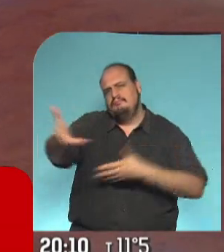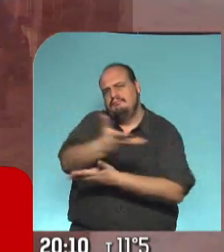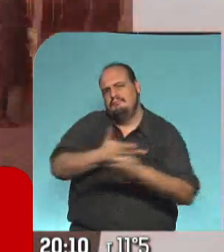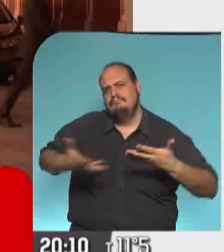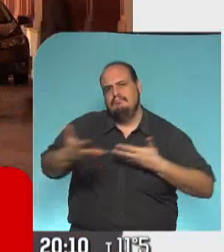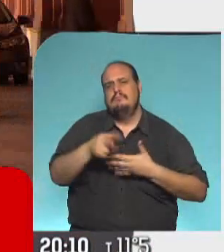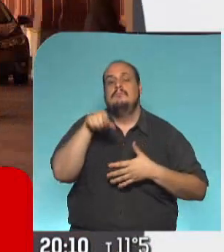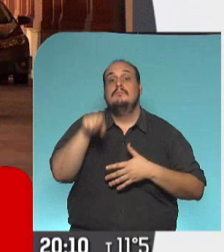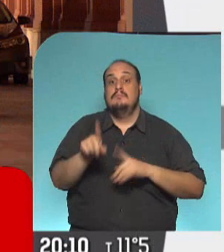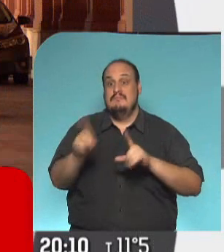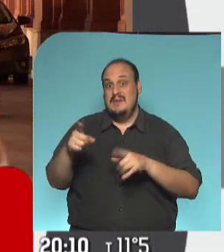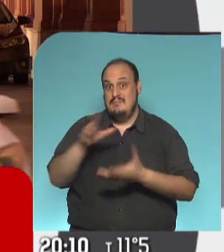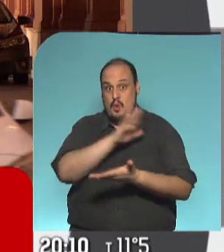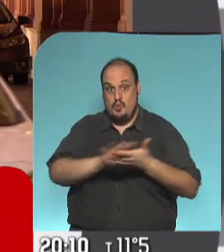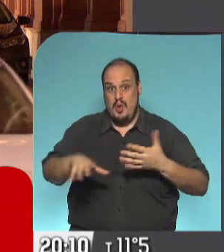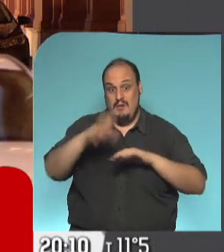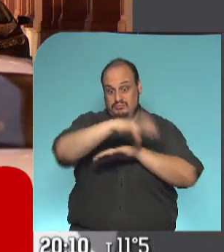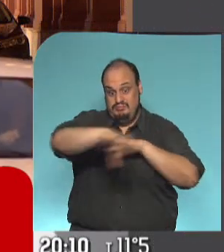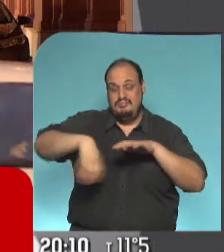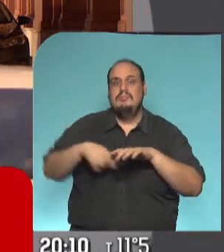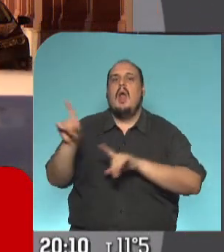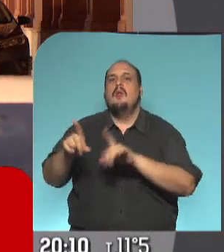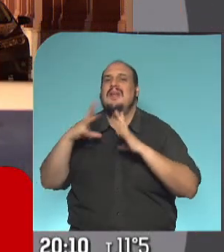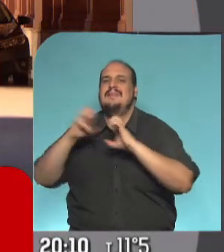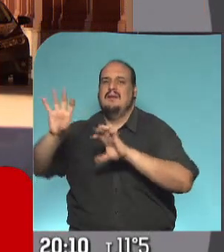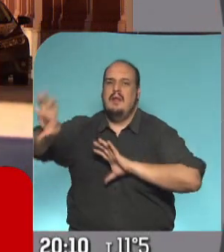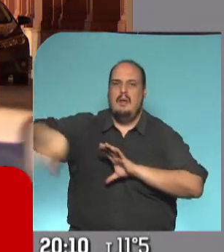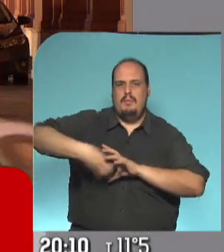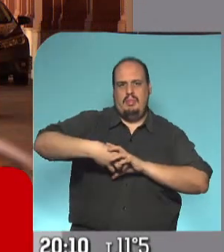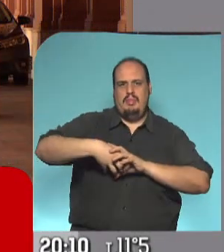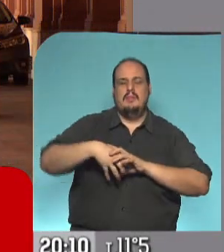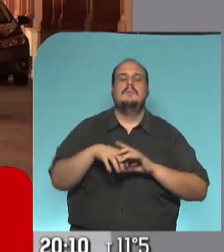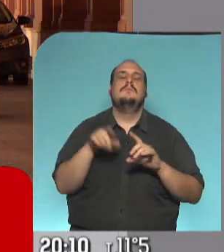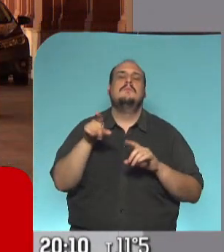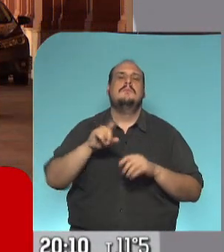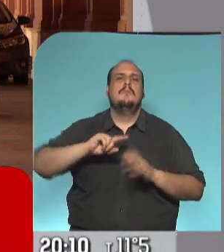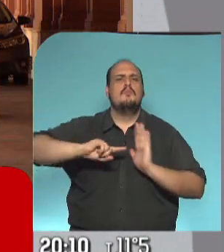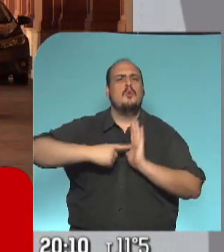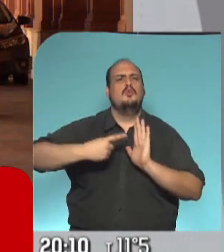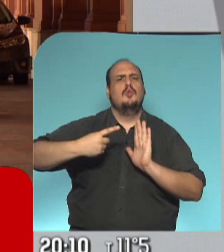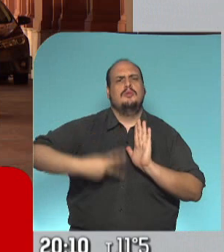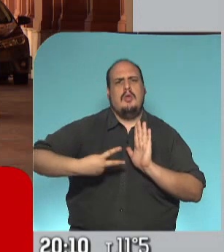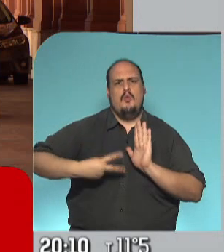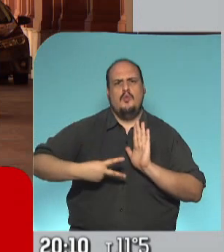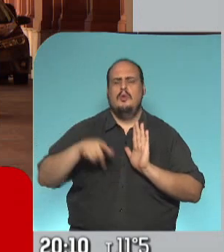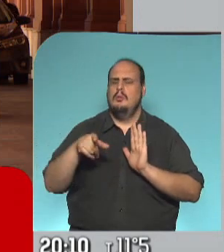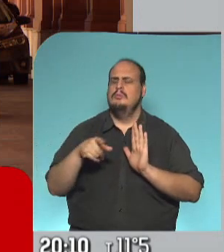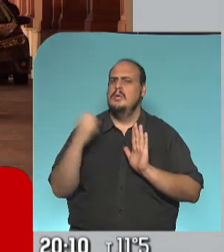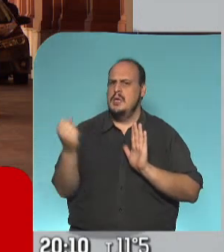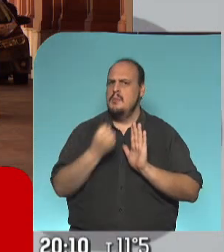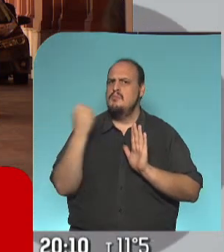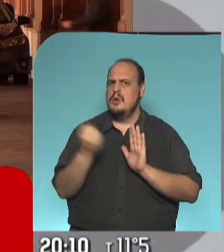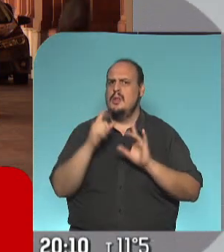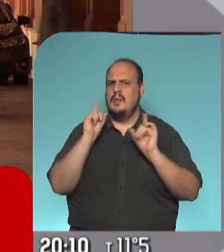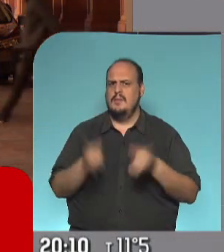secretaría de las que, como bien estás diciendo, ya existían en los anteriores tribunales, para llegar a un segundo punto que es muy importante también, que es el